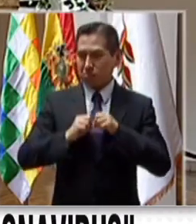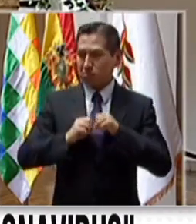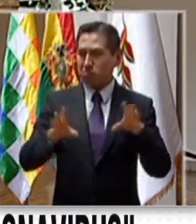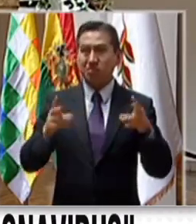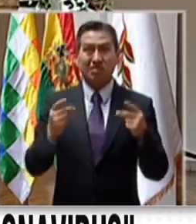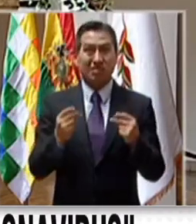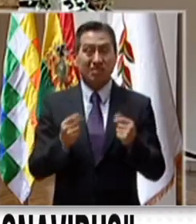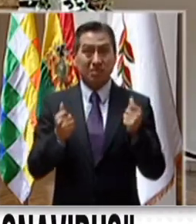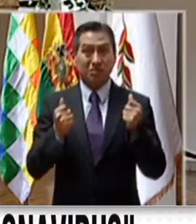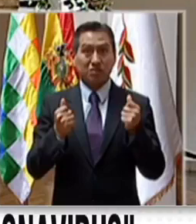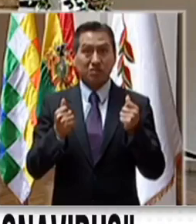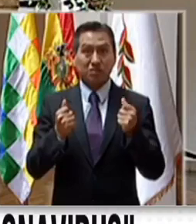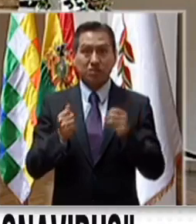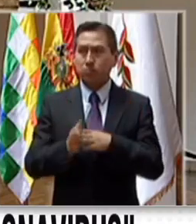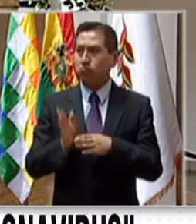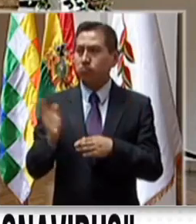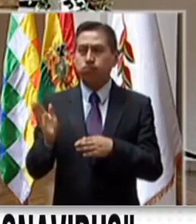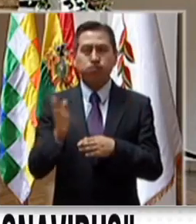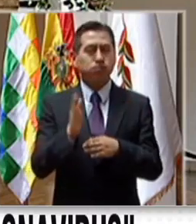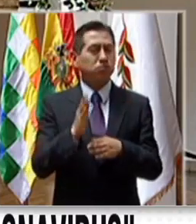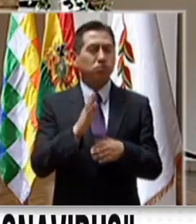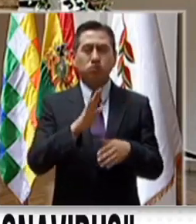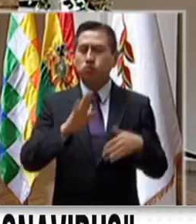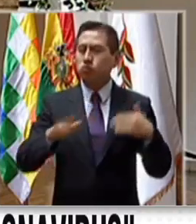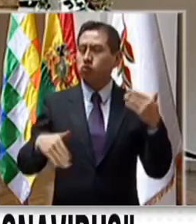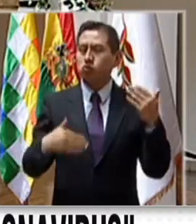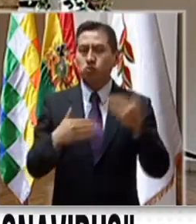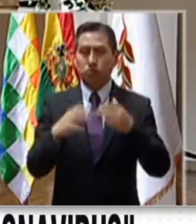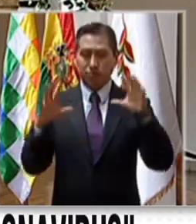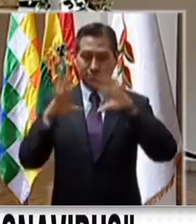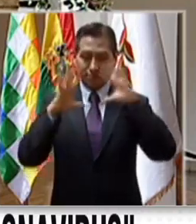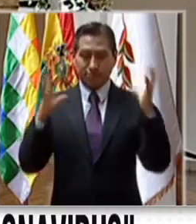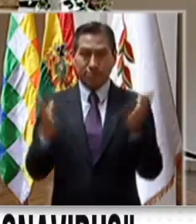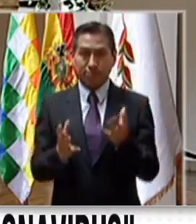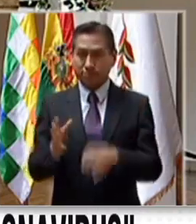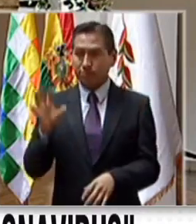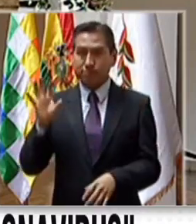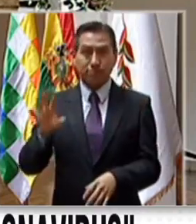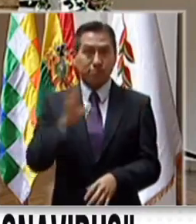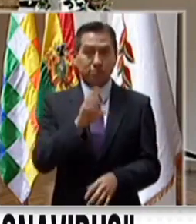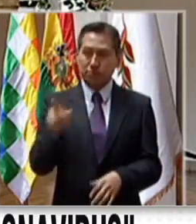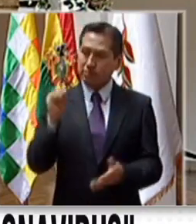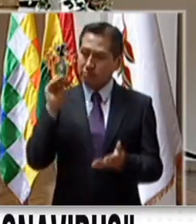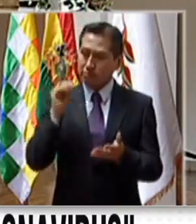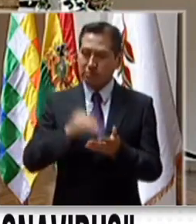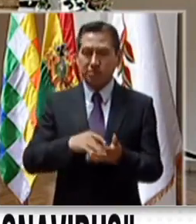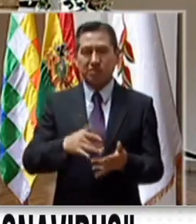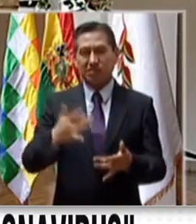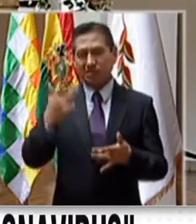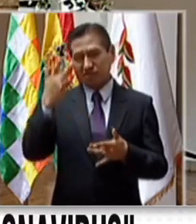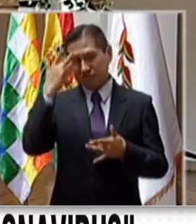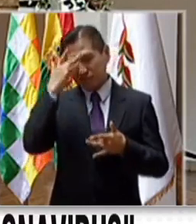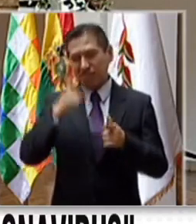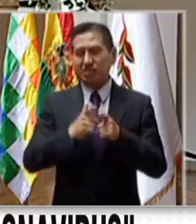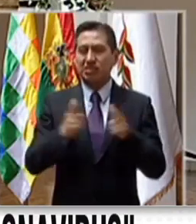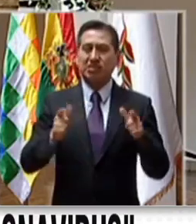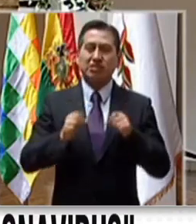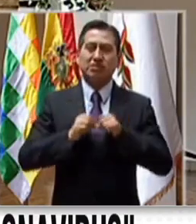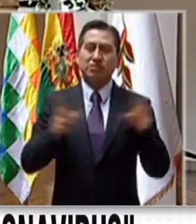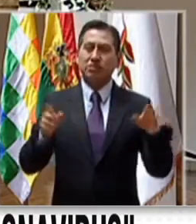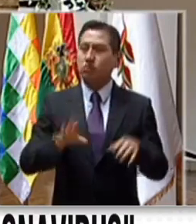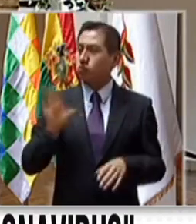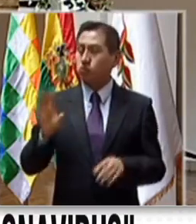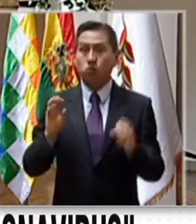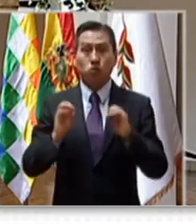rápida ha alcanzado todos los continentes y ha sido declarada pandemia por la Organización Mundial de la